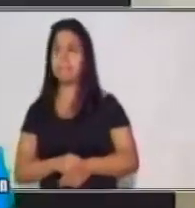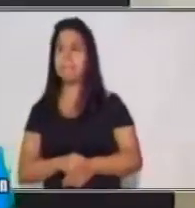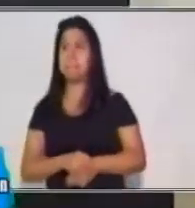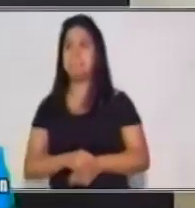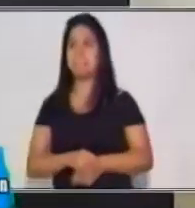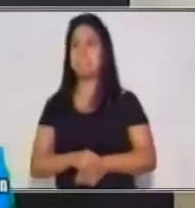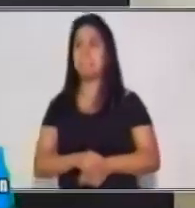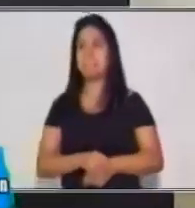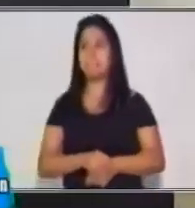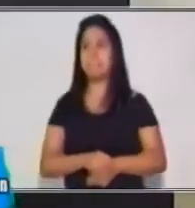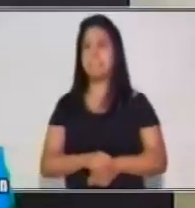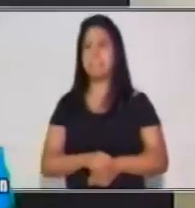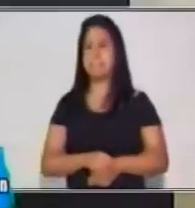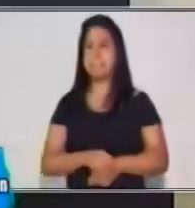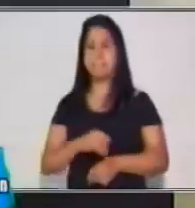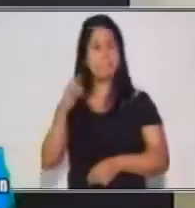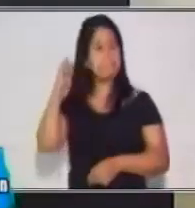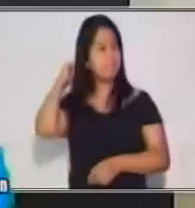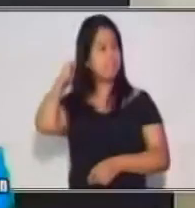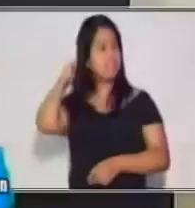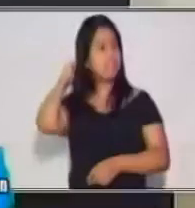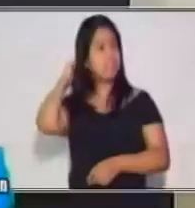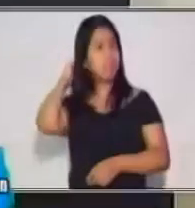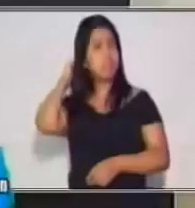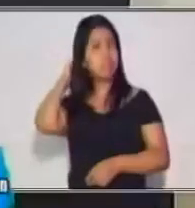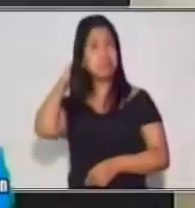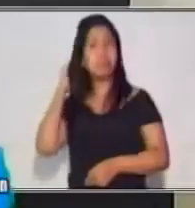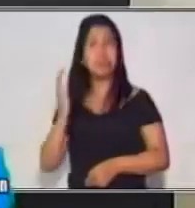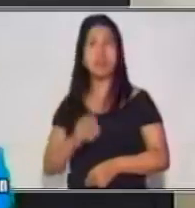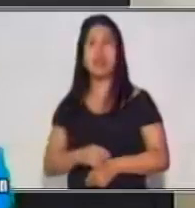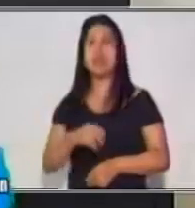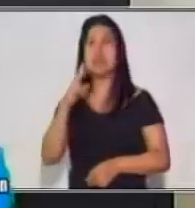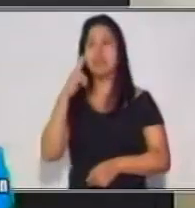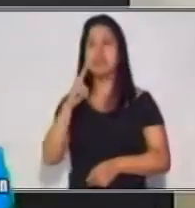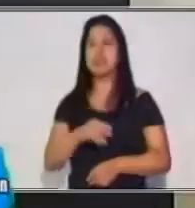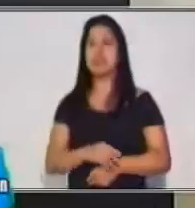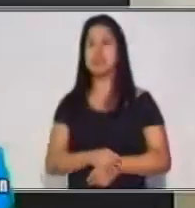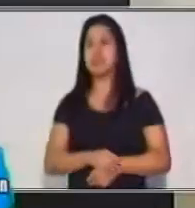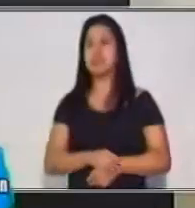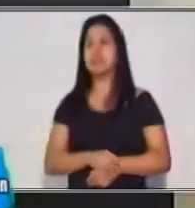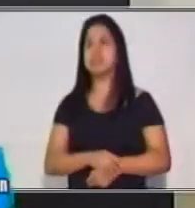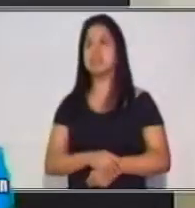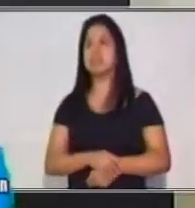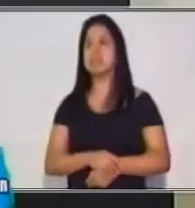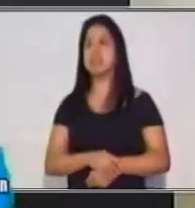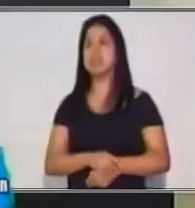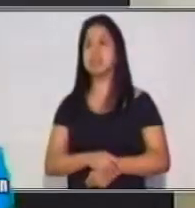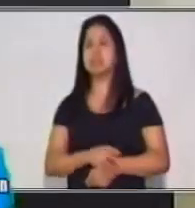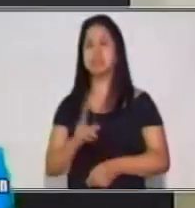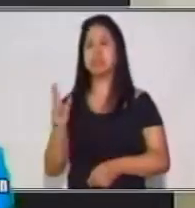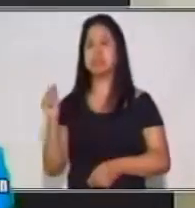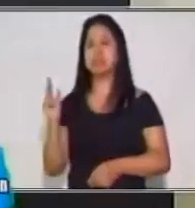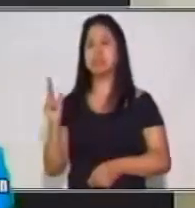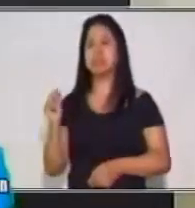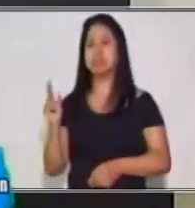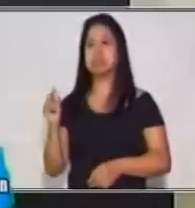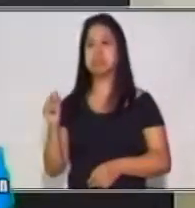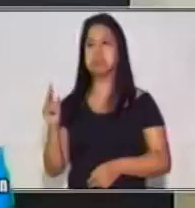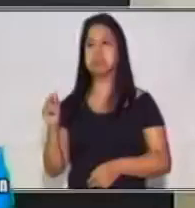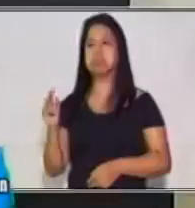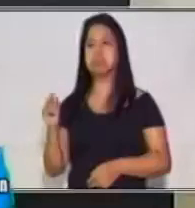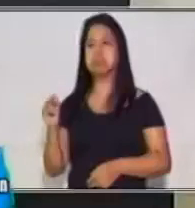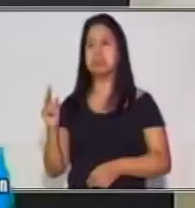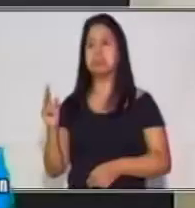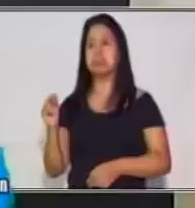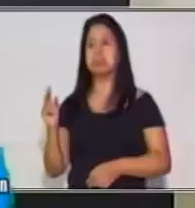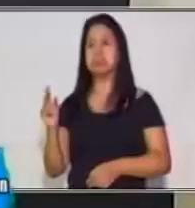en ese deporte, tanto como fútbol y baloncesto, y lo represento en esta intersección. Vamos a ver cuántos prefieren fútbol